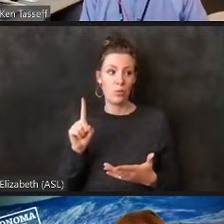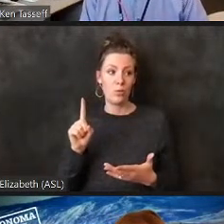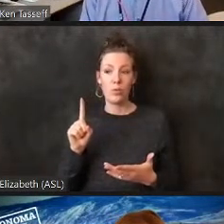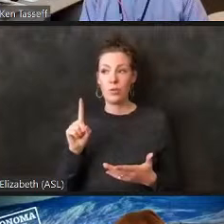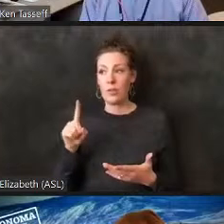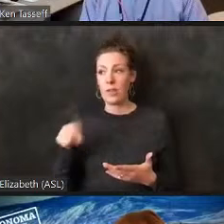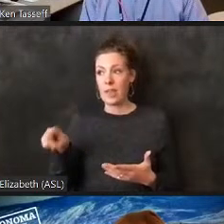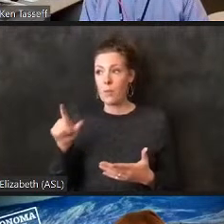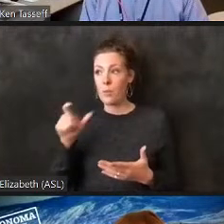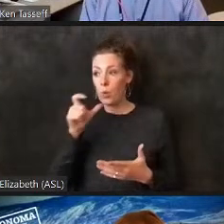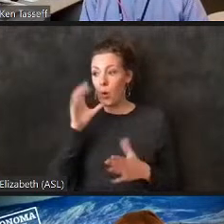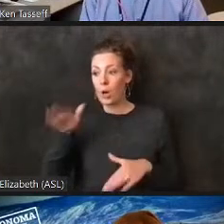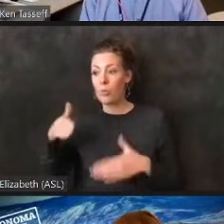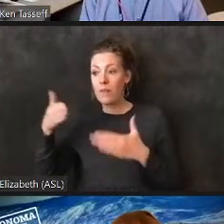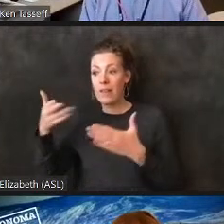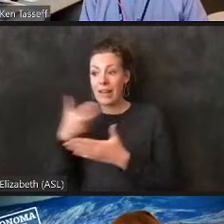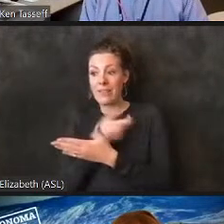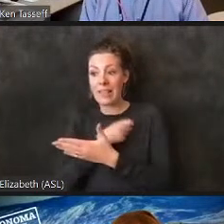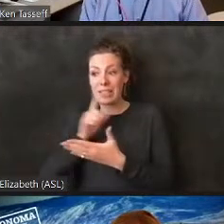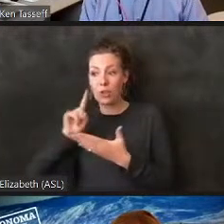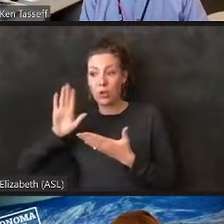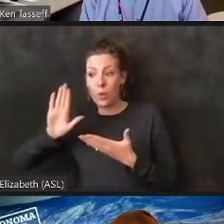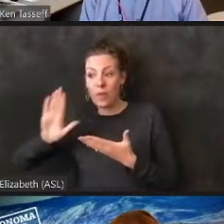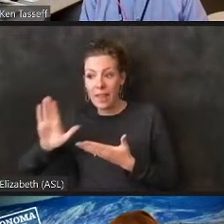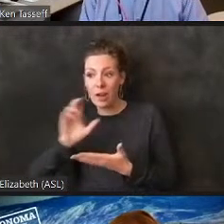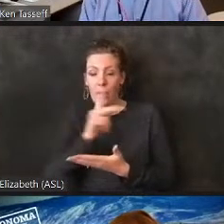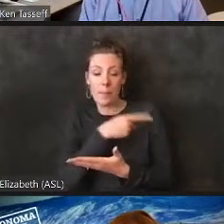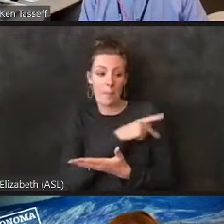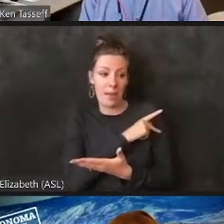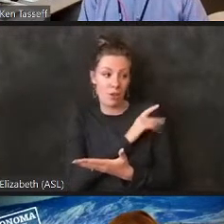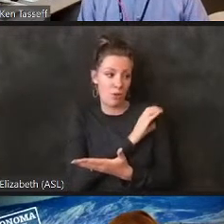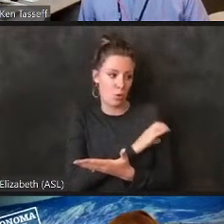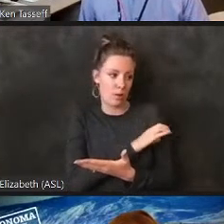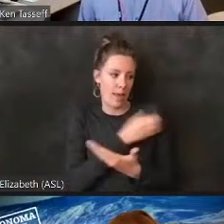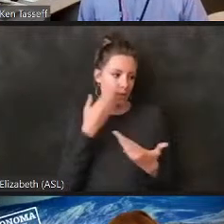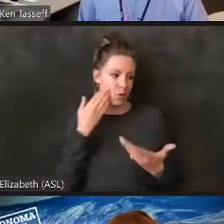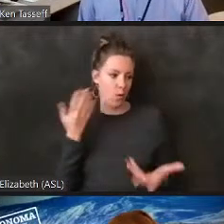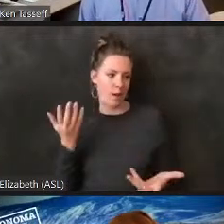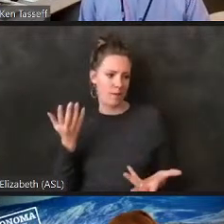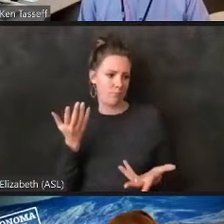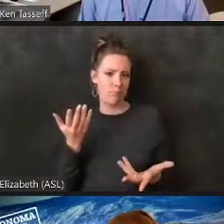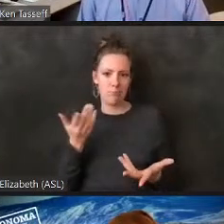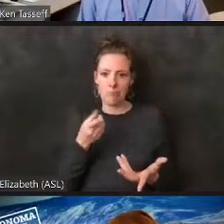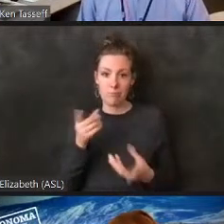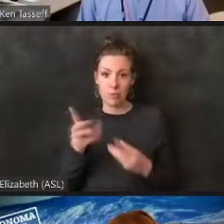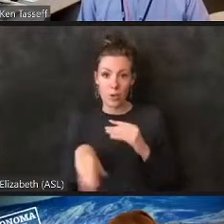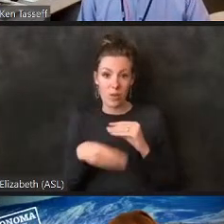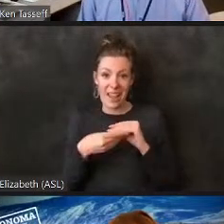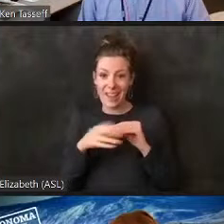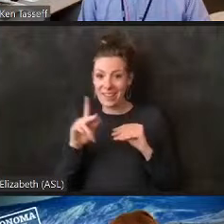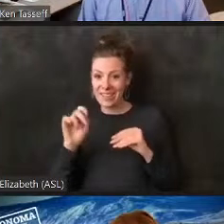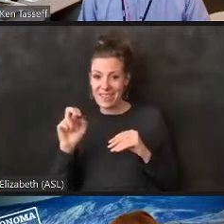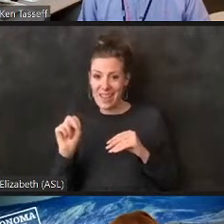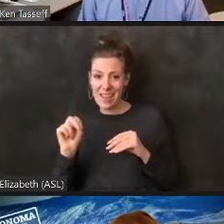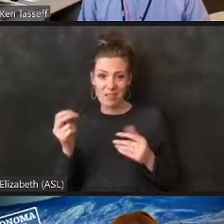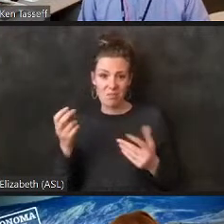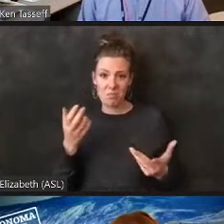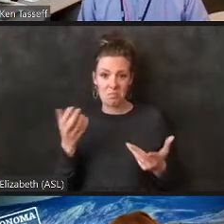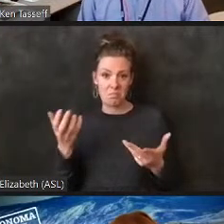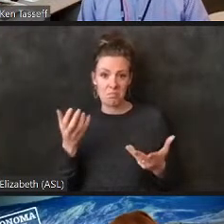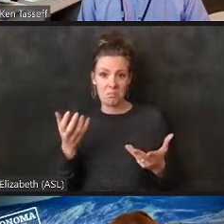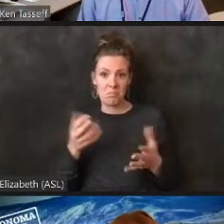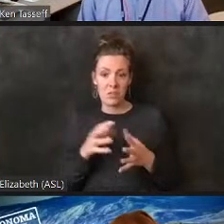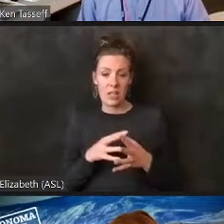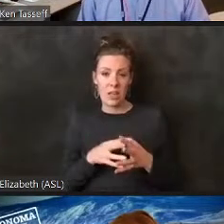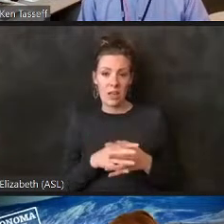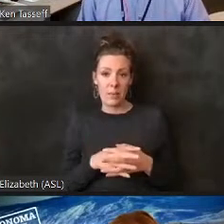suficientes vacunas y no saben cuándo van a recibir más. So, de acuerdo a lo que ellos saben aquí en el